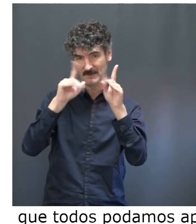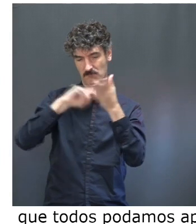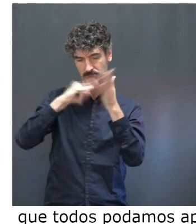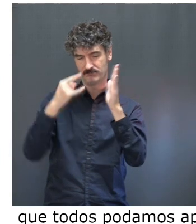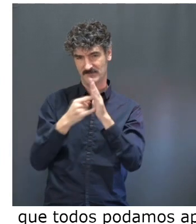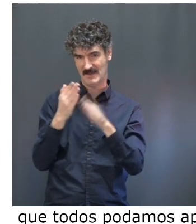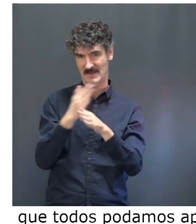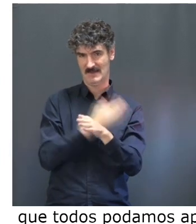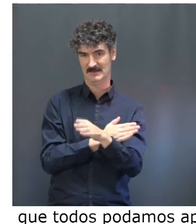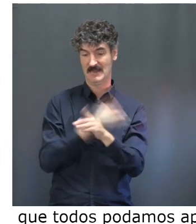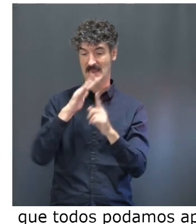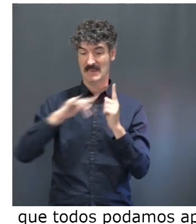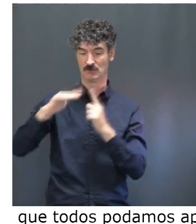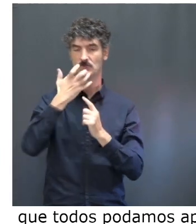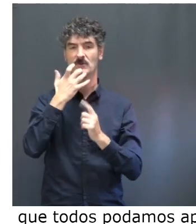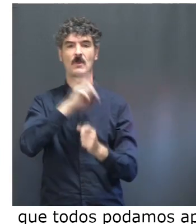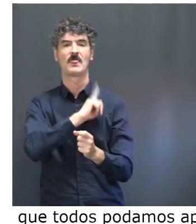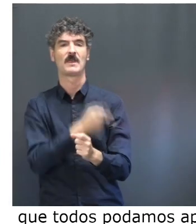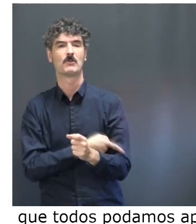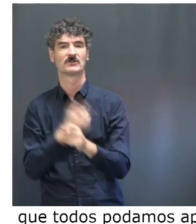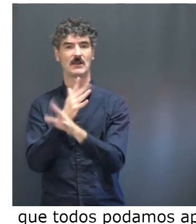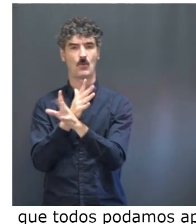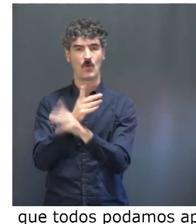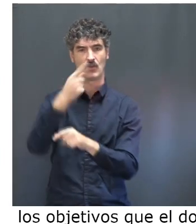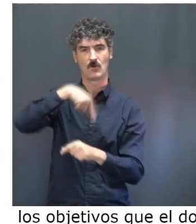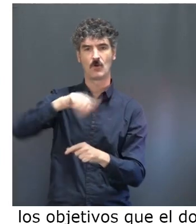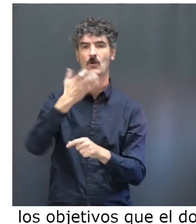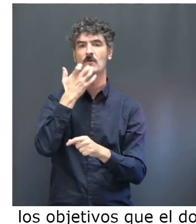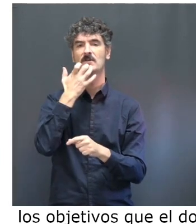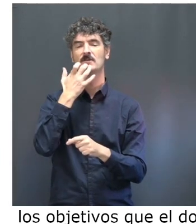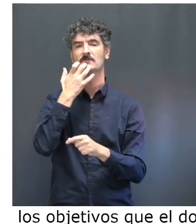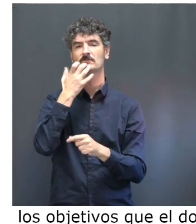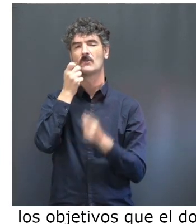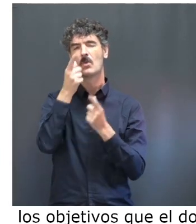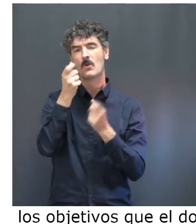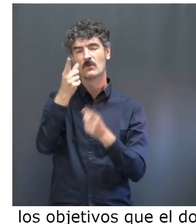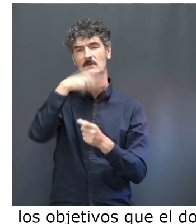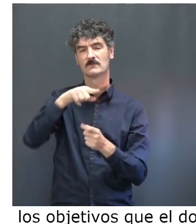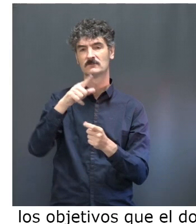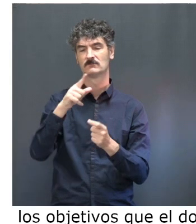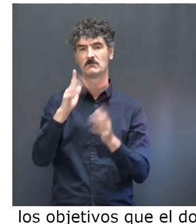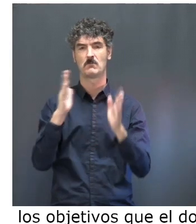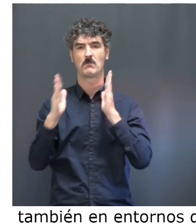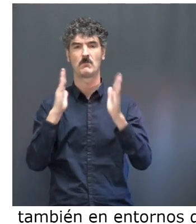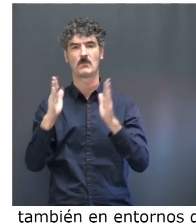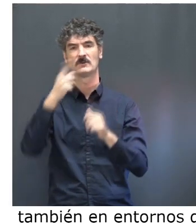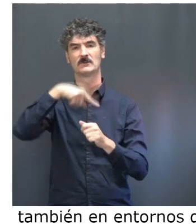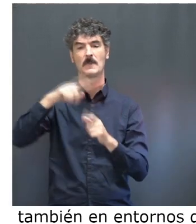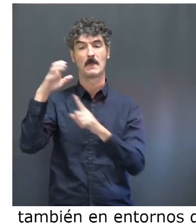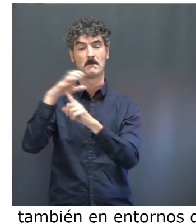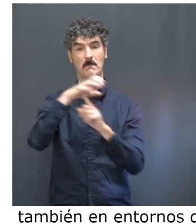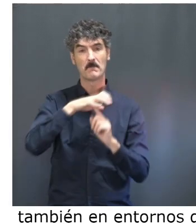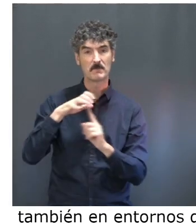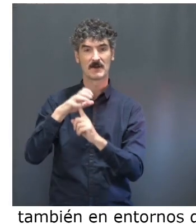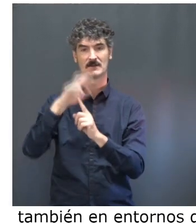en entornos de deporte y de juego nos encontramos a veces que es un momento, como veíamos ayer con los parques o